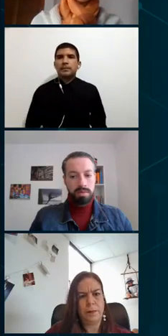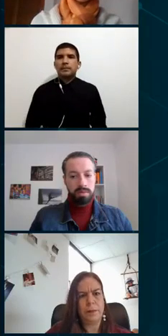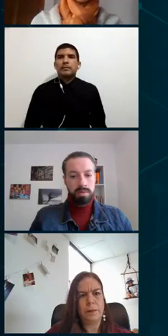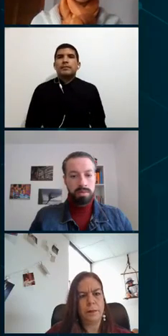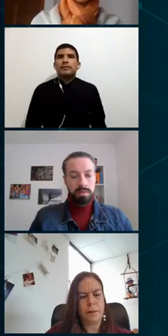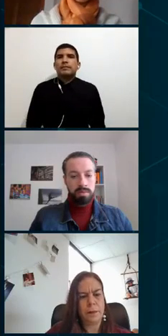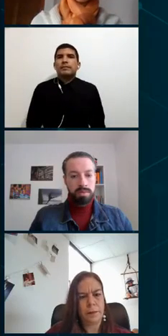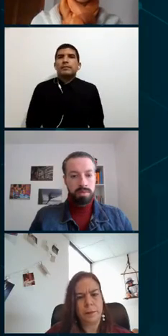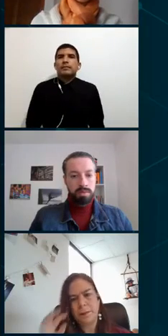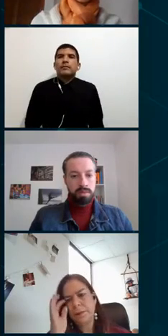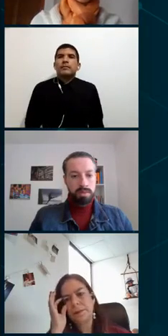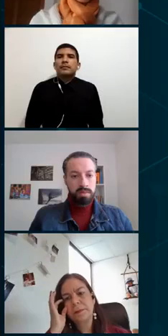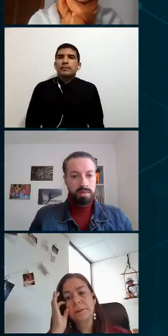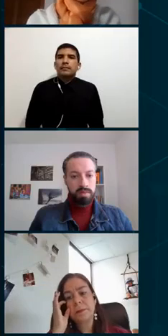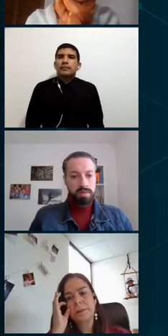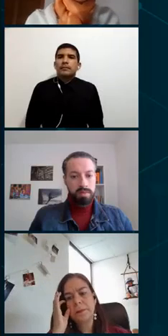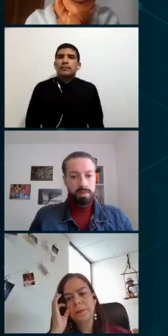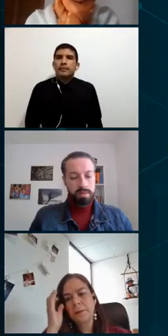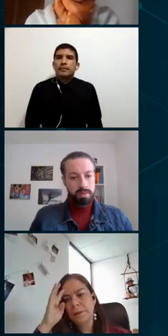slide.